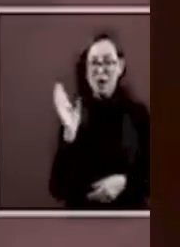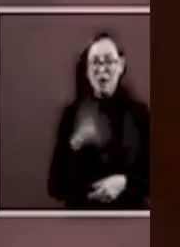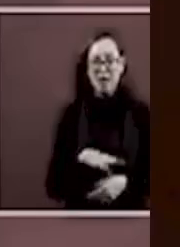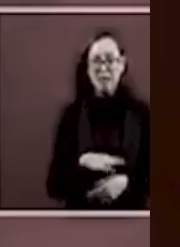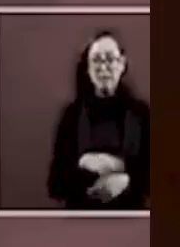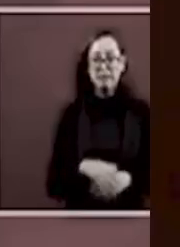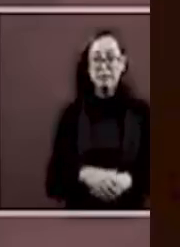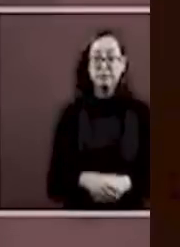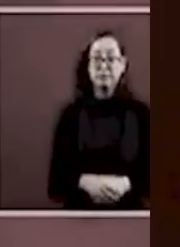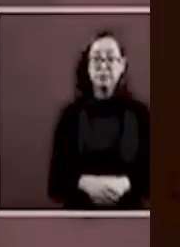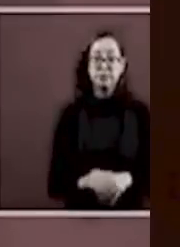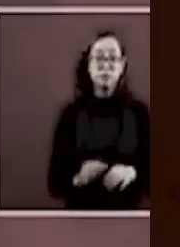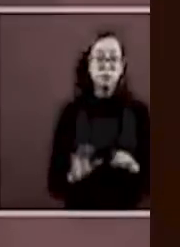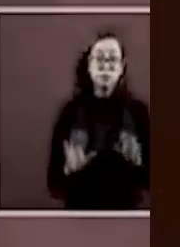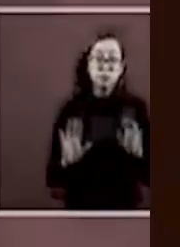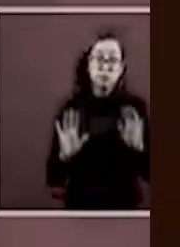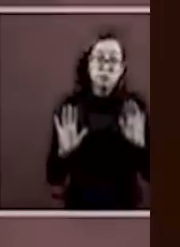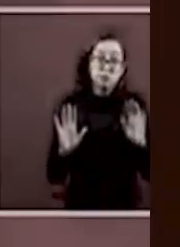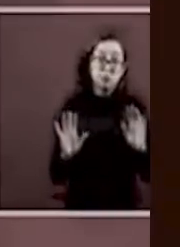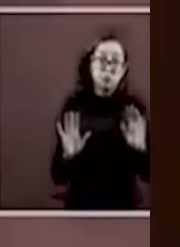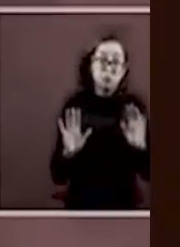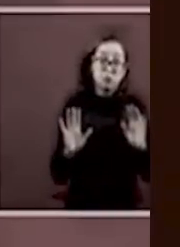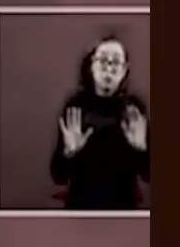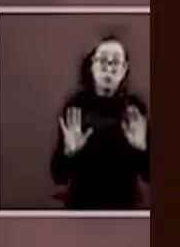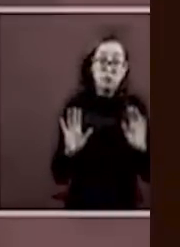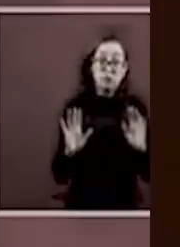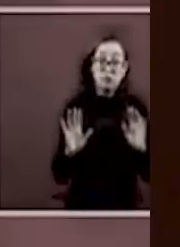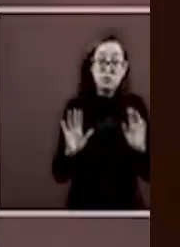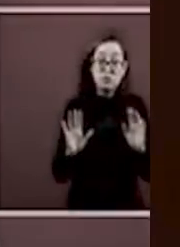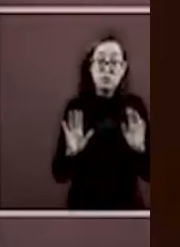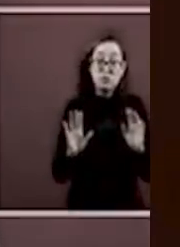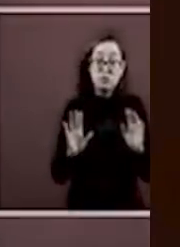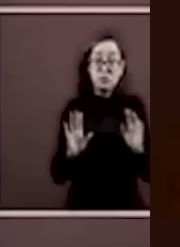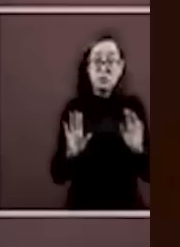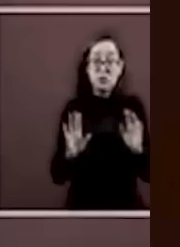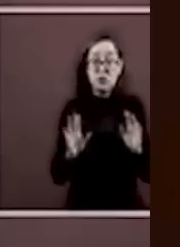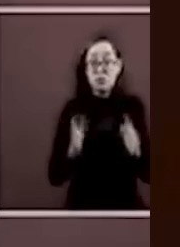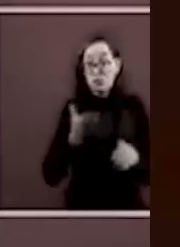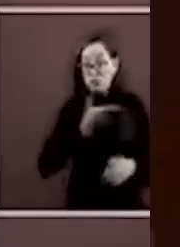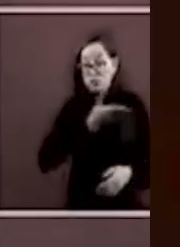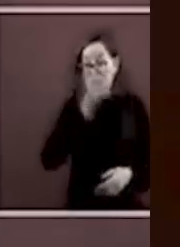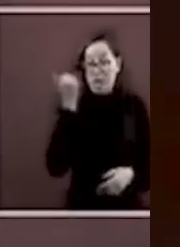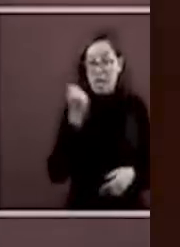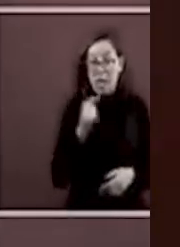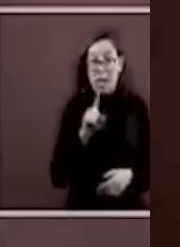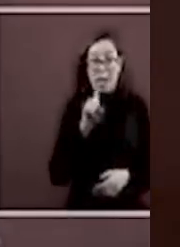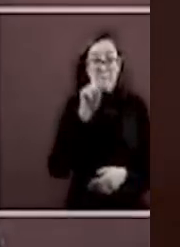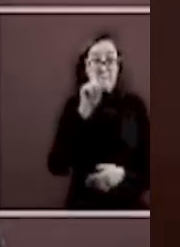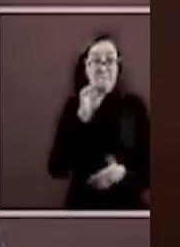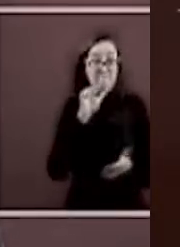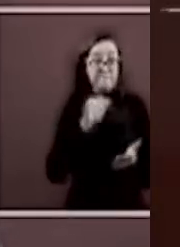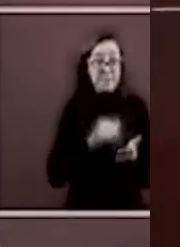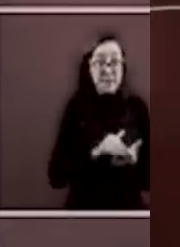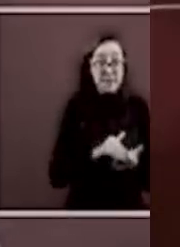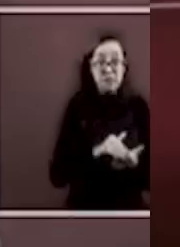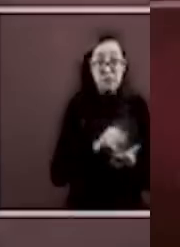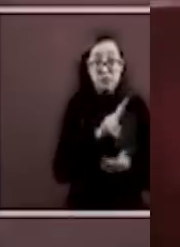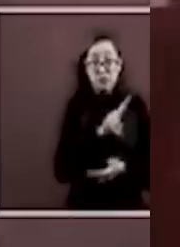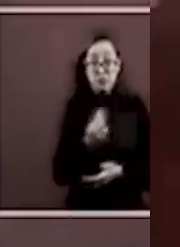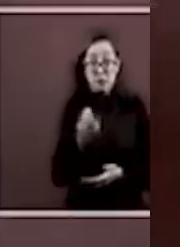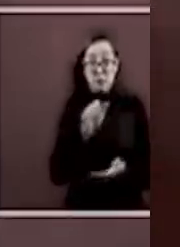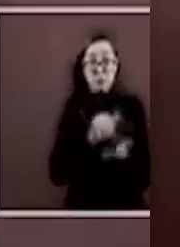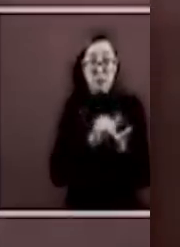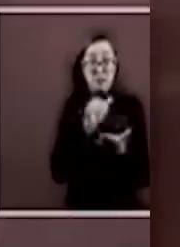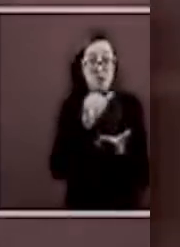Ebrard Casaubon, que como hemos dicho es fuerte aspirante a la presidencia de la República? Y así como hemos hecho esto, como bien decía